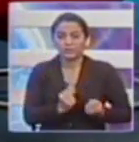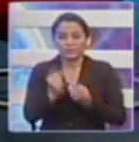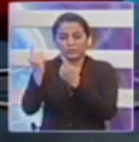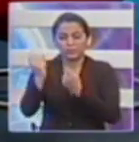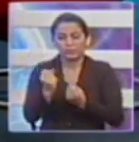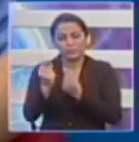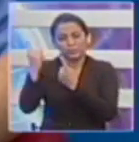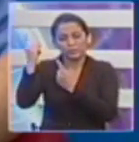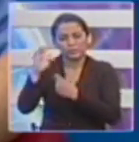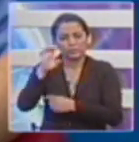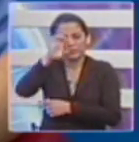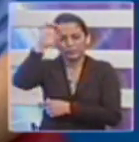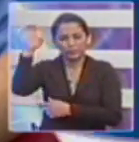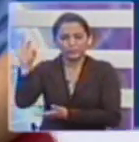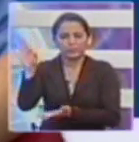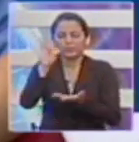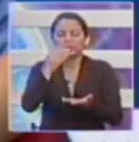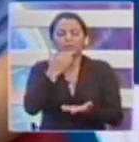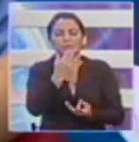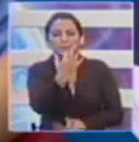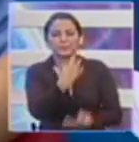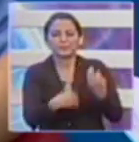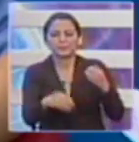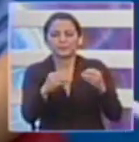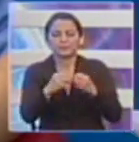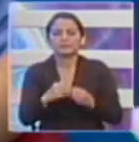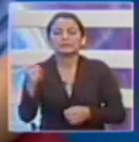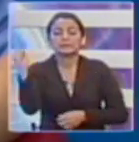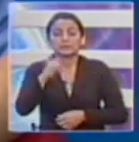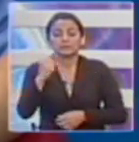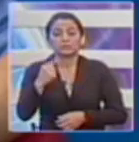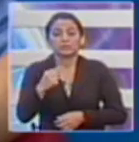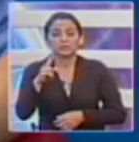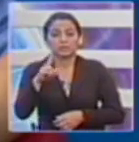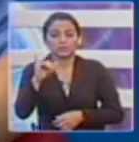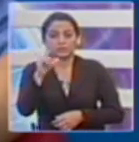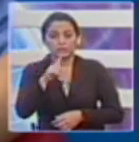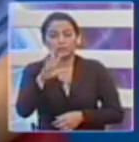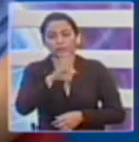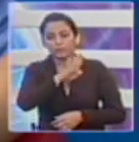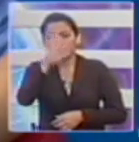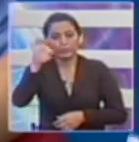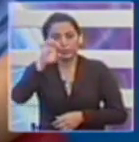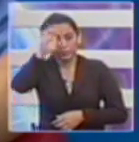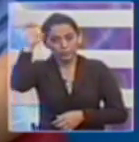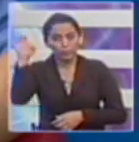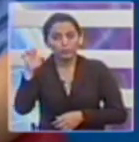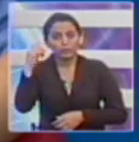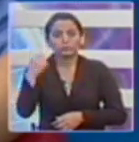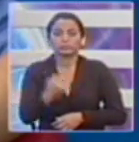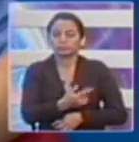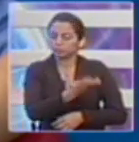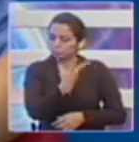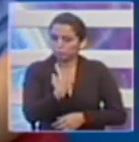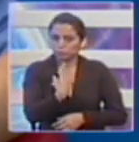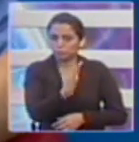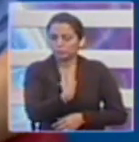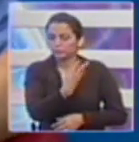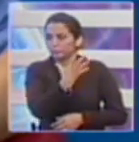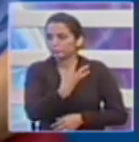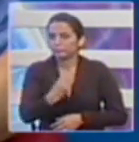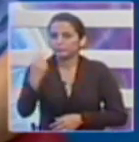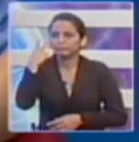región. Efectivamente, Guillermo Lasso con el movimiento CREO realizamos una gira en toda Europa. Estamos constituidos desde el